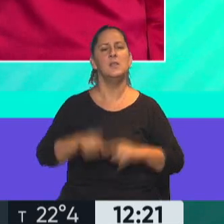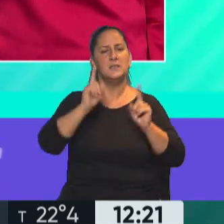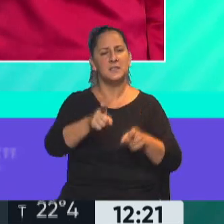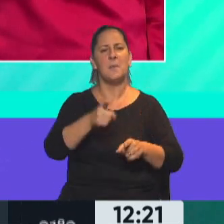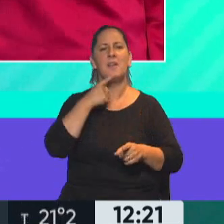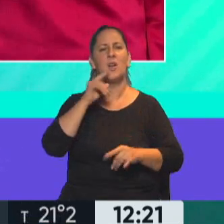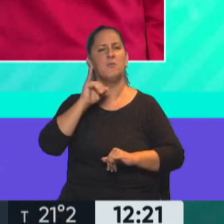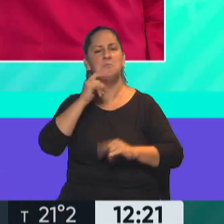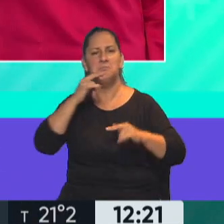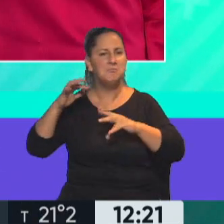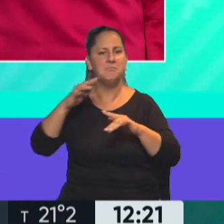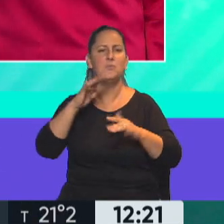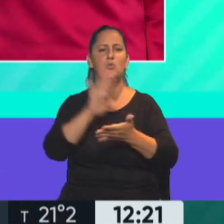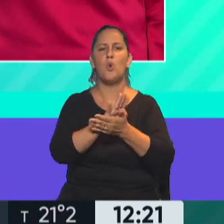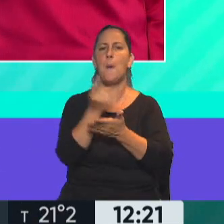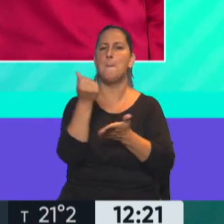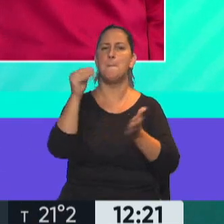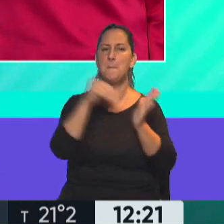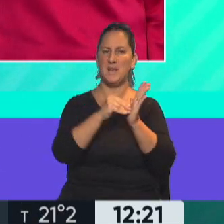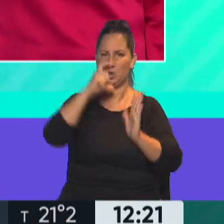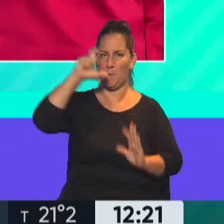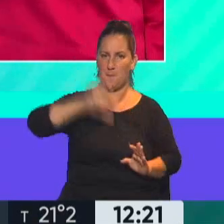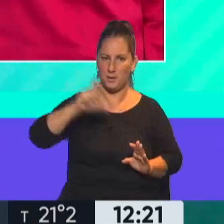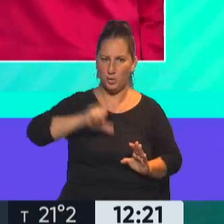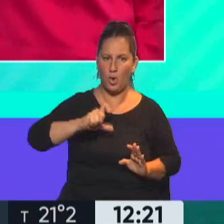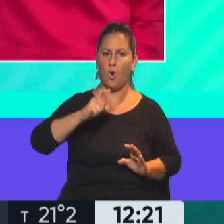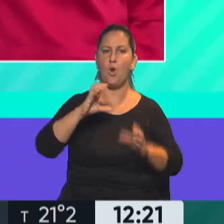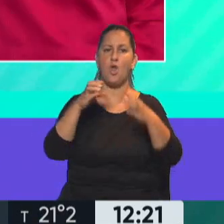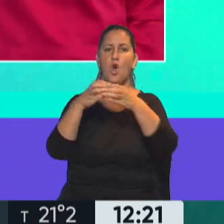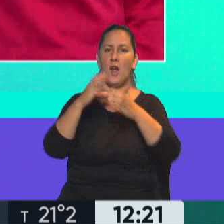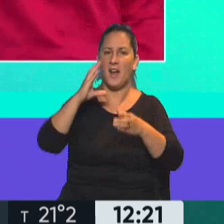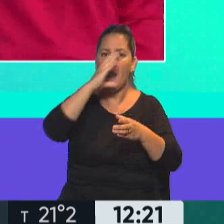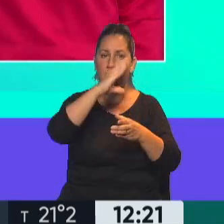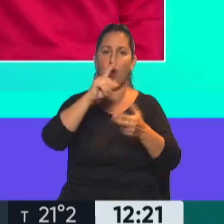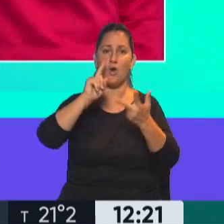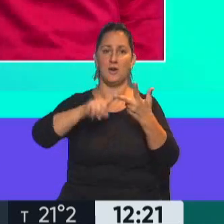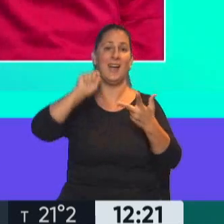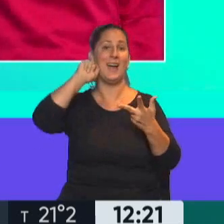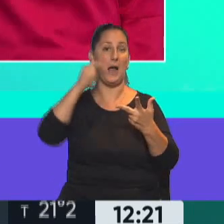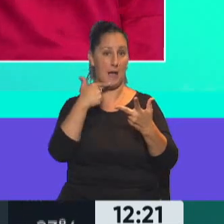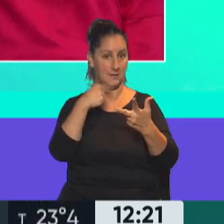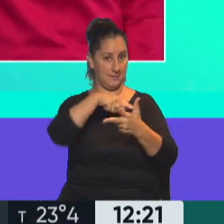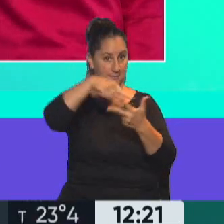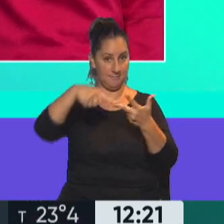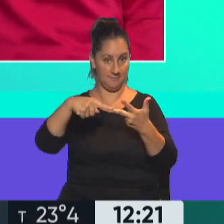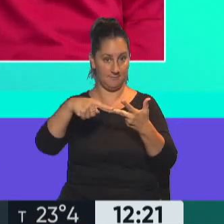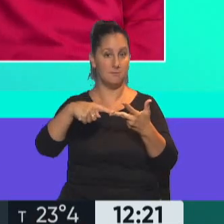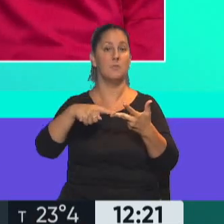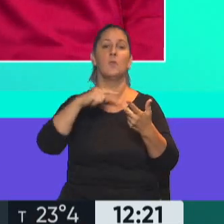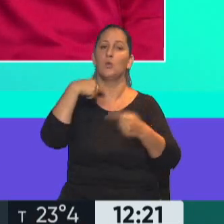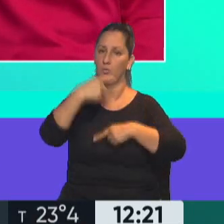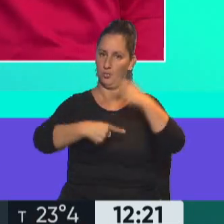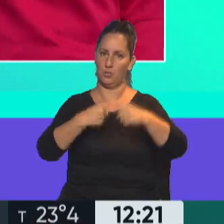también hacemos mención a lo que tiene que ver con el precio del petróleo, del carbón y del gas, Alejandra. Sí, exactamente. Bueno, siguen